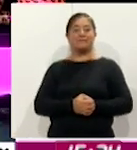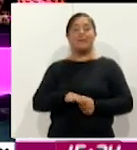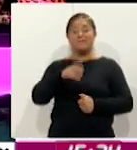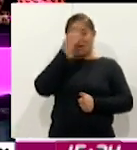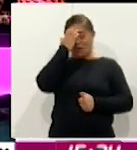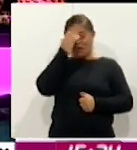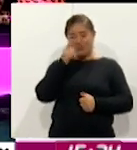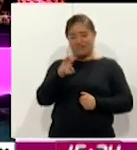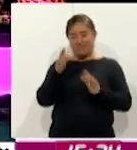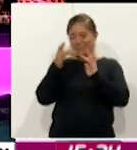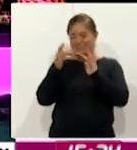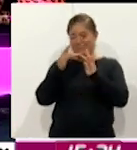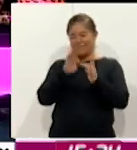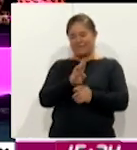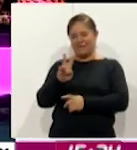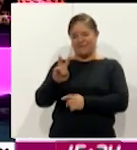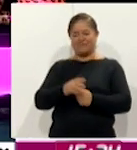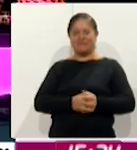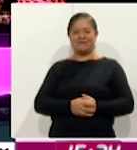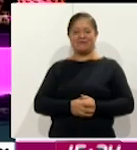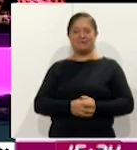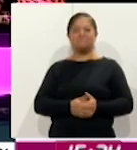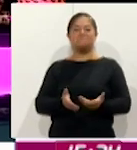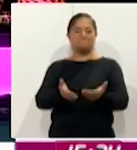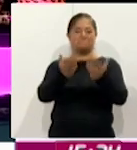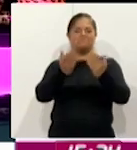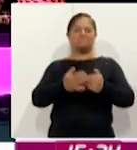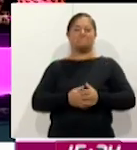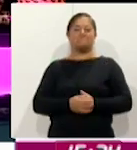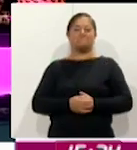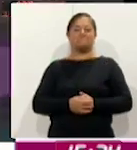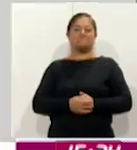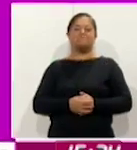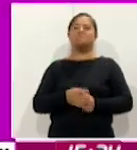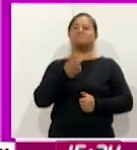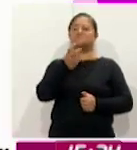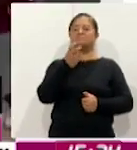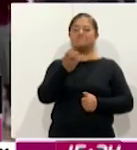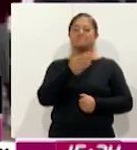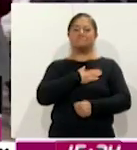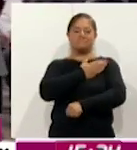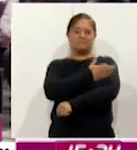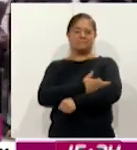con mi compañera Beatriz Vázquez. Adelante. Así es, buena tarde.